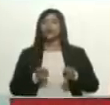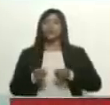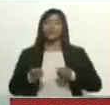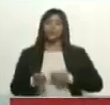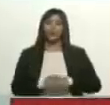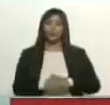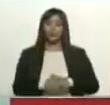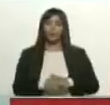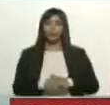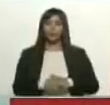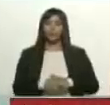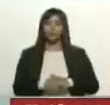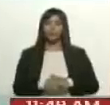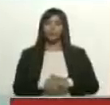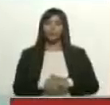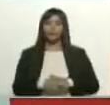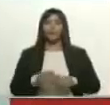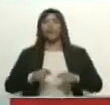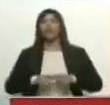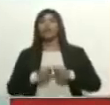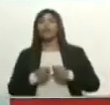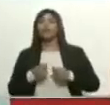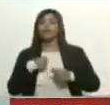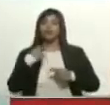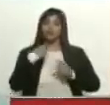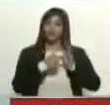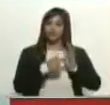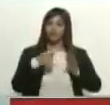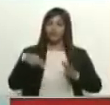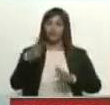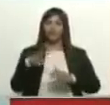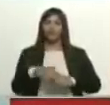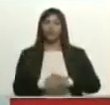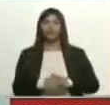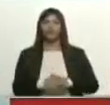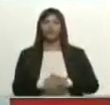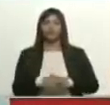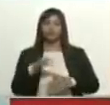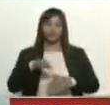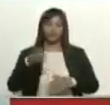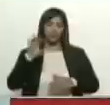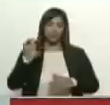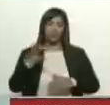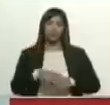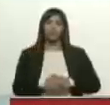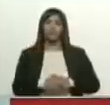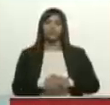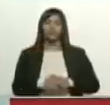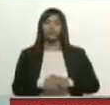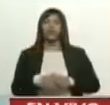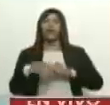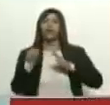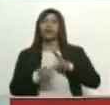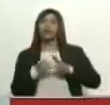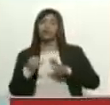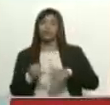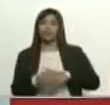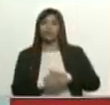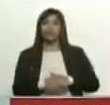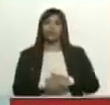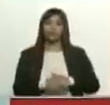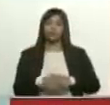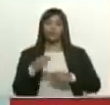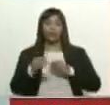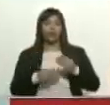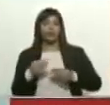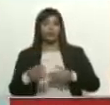manipular para dañar la imagen venezolana de la nación, de las instituciones, ha